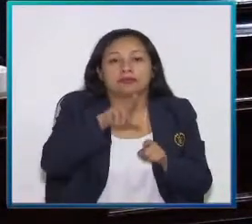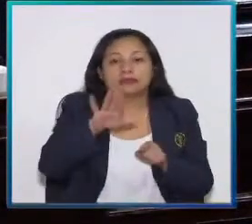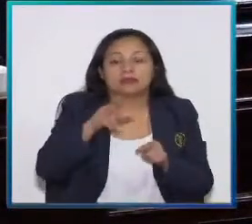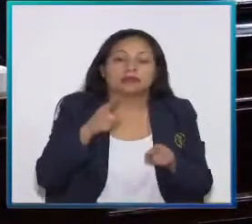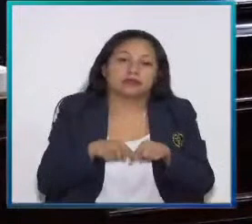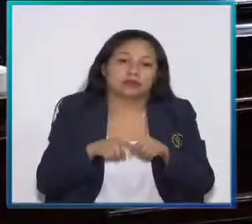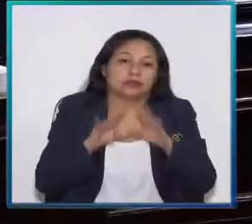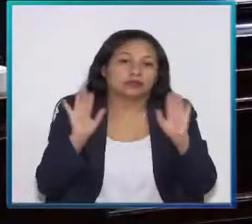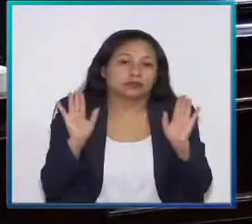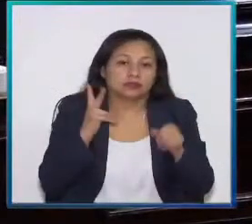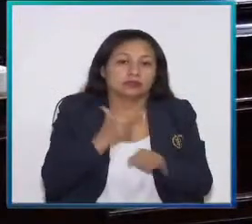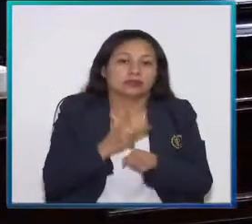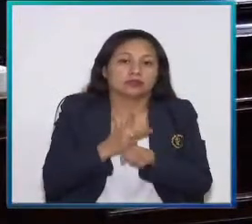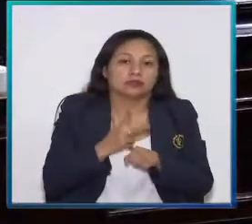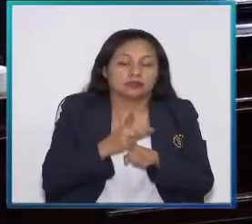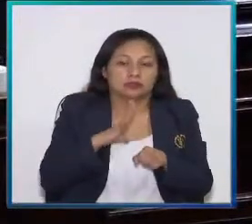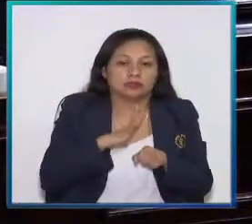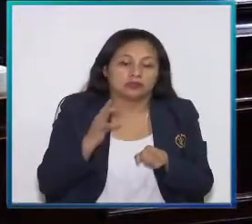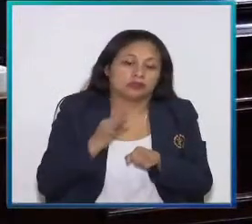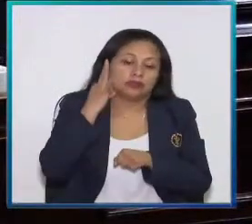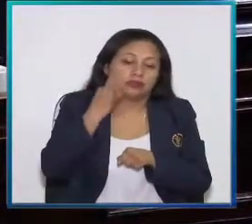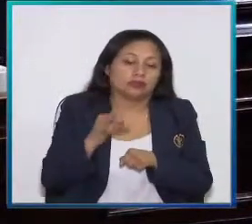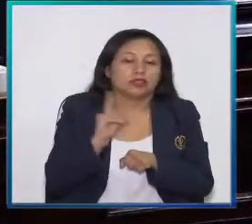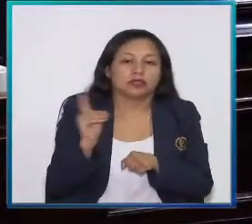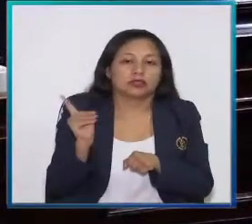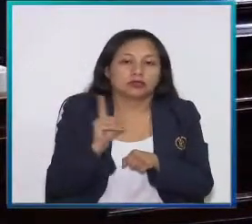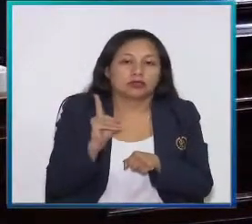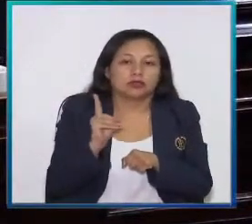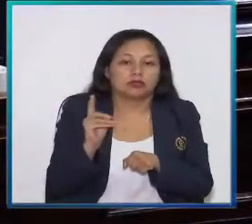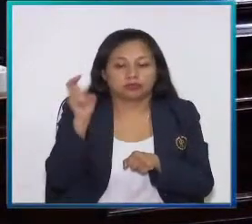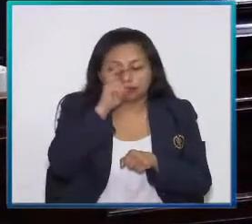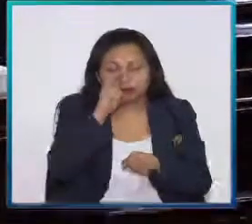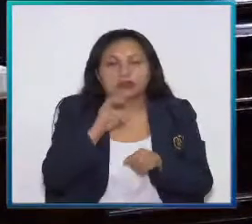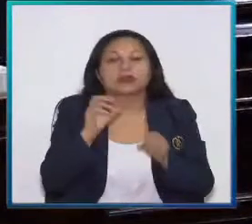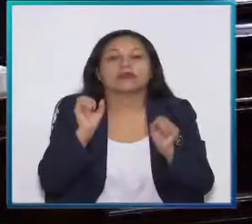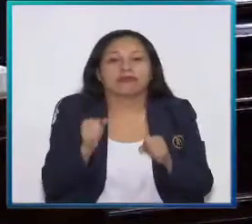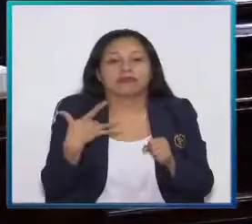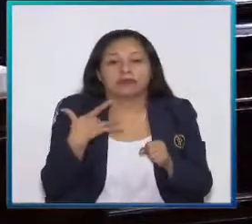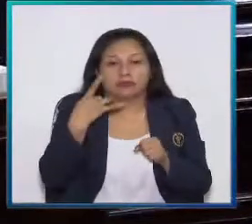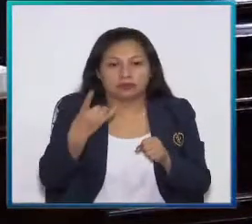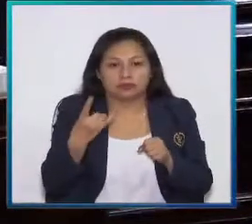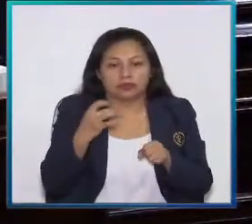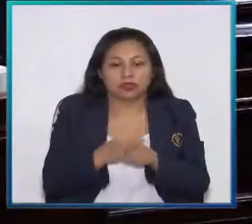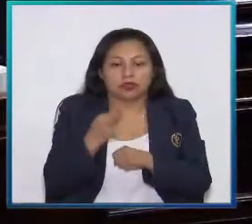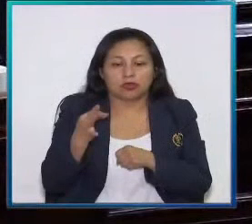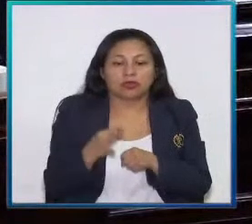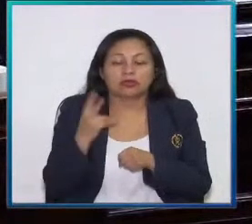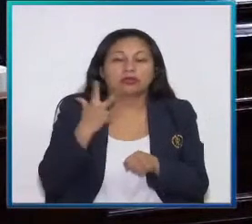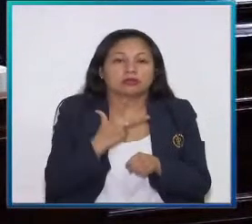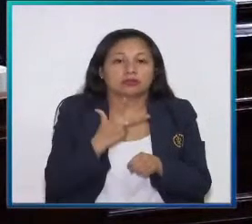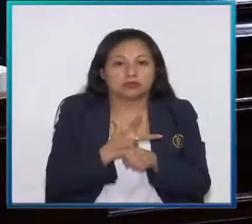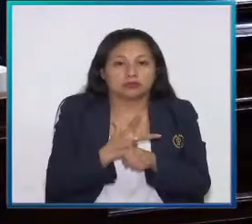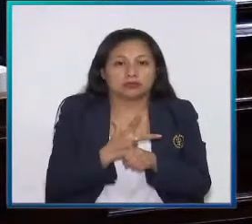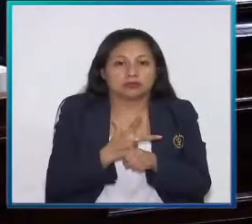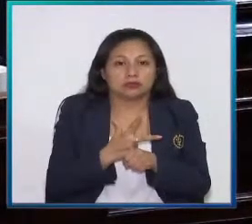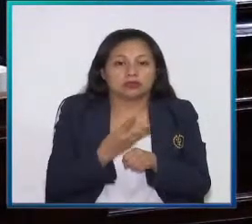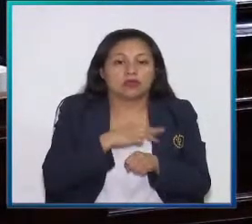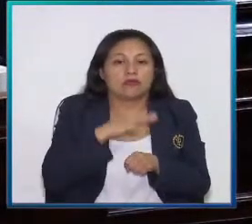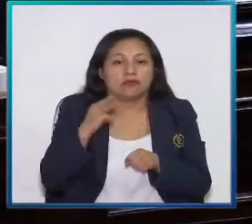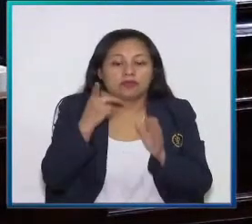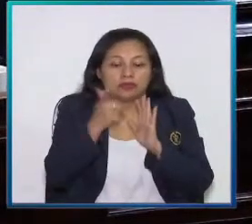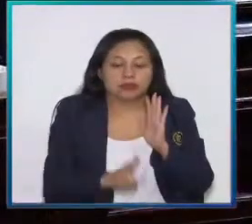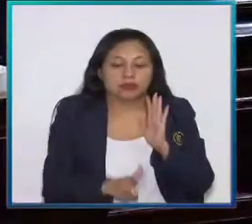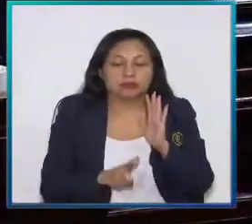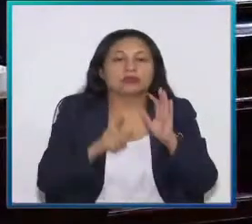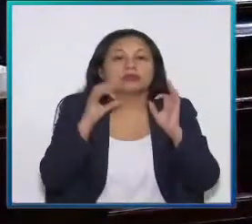ustedes depende que Guatemala tenga ese futuro donde no quepan los corruptos. Invitamos al pueblo de Guatemala a exigir un